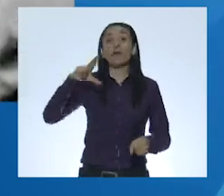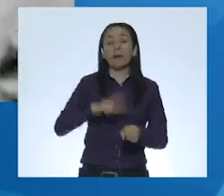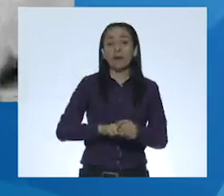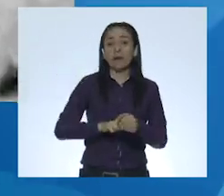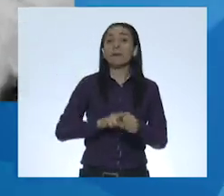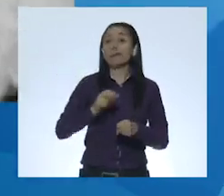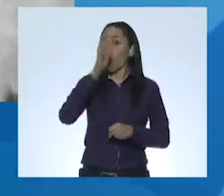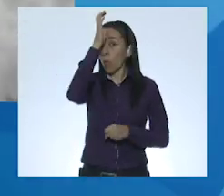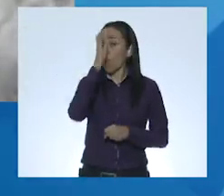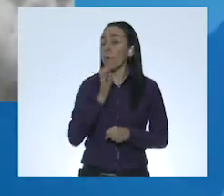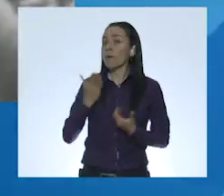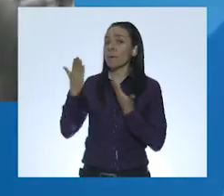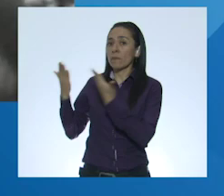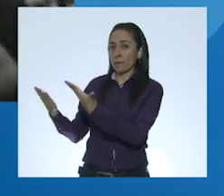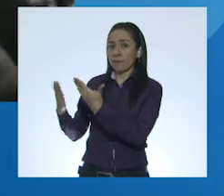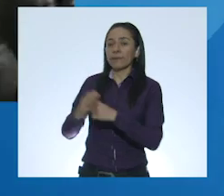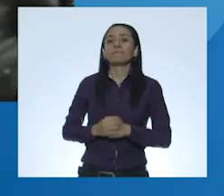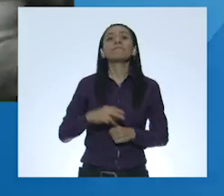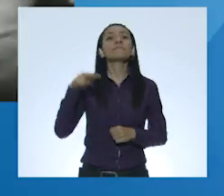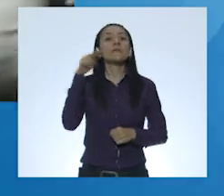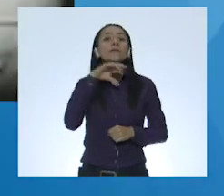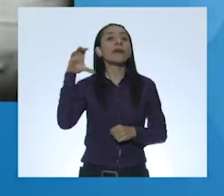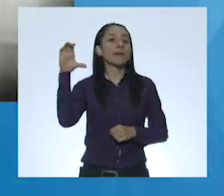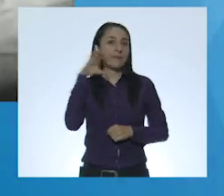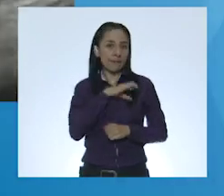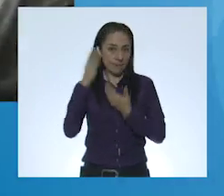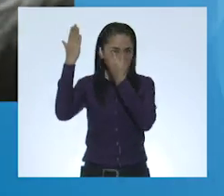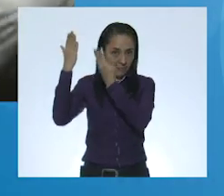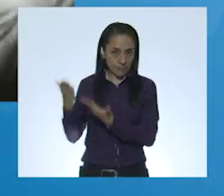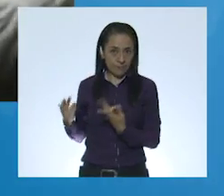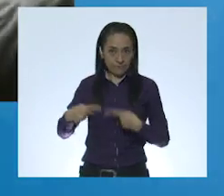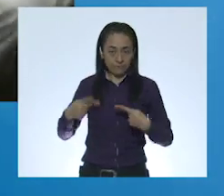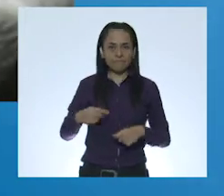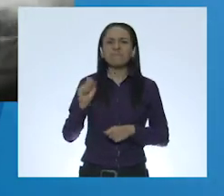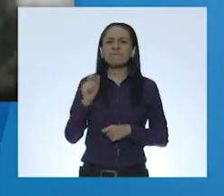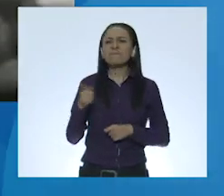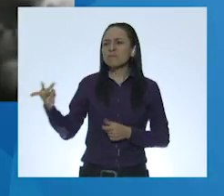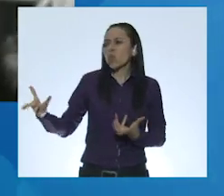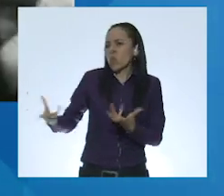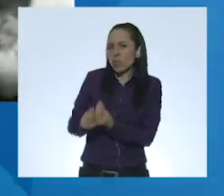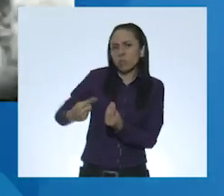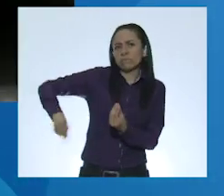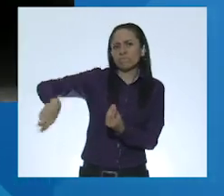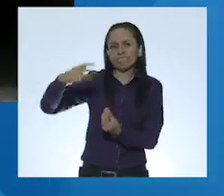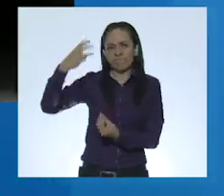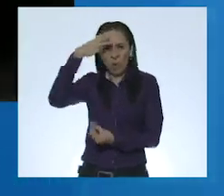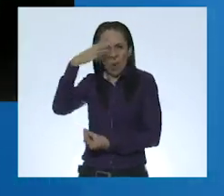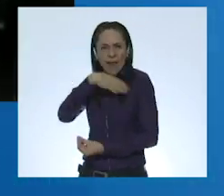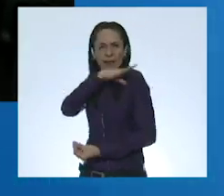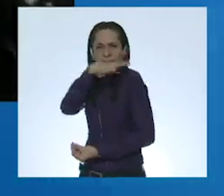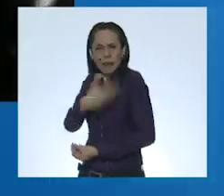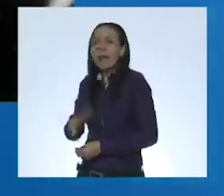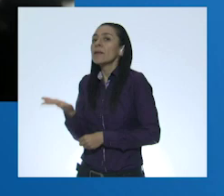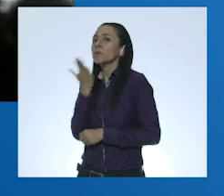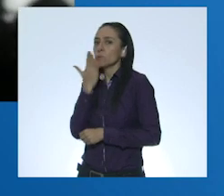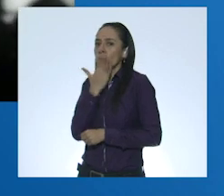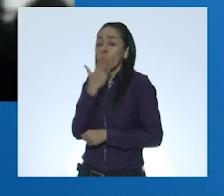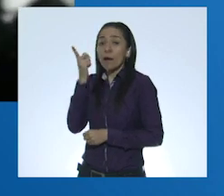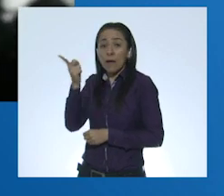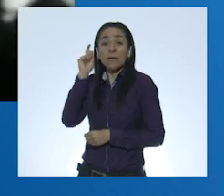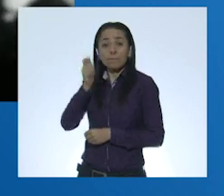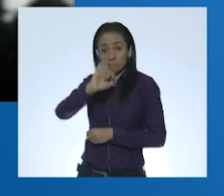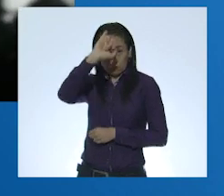Venustiano Carranza. Carranza se apoyó en un grupo de generales sonorenses y se convirtió en el primer jefe de la